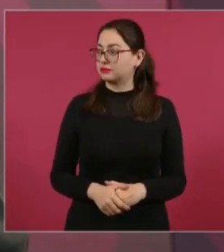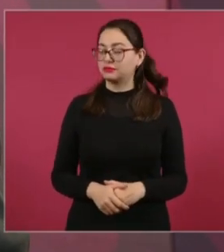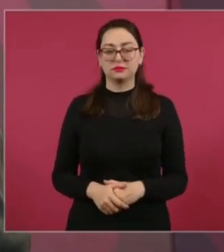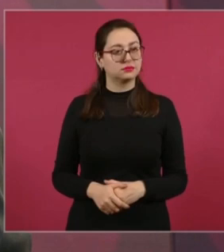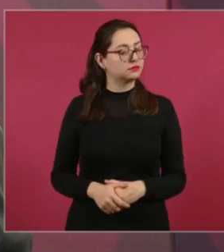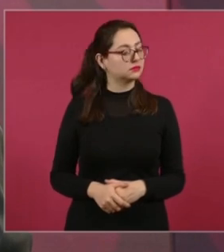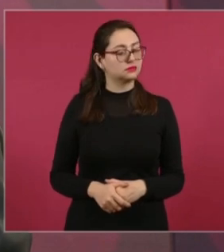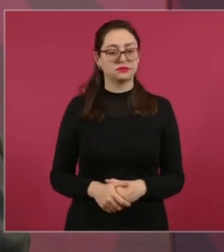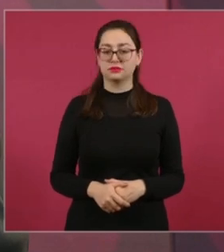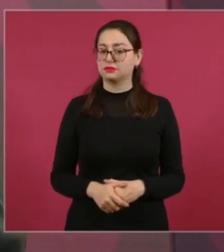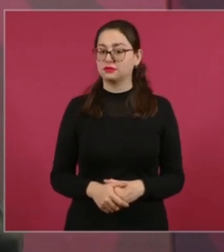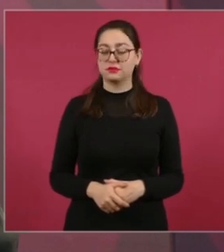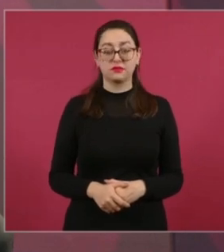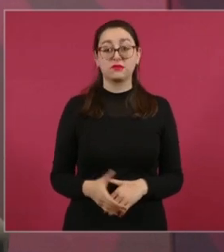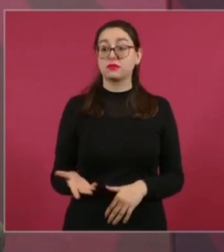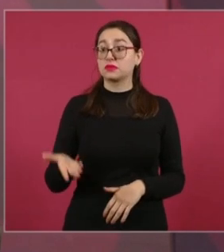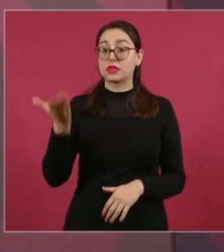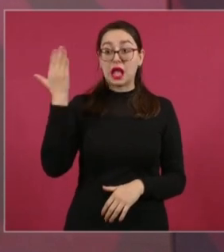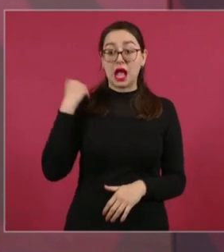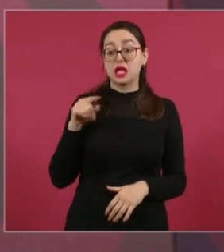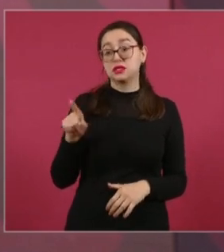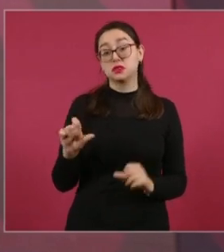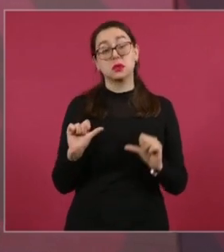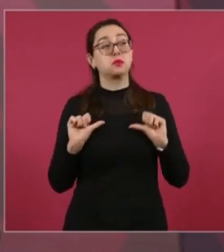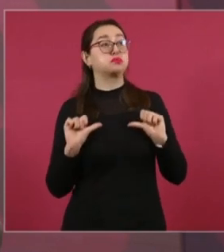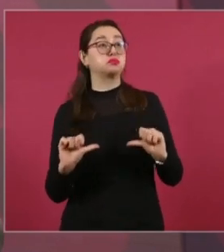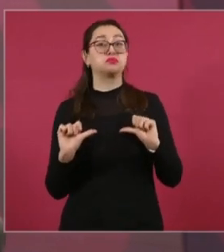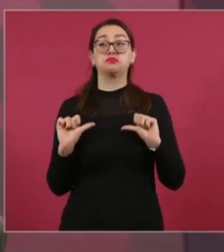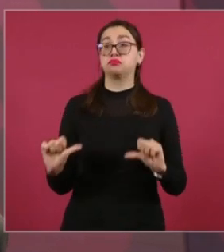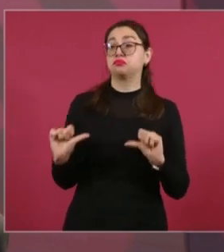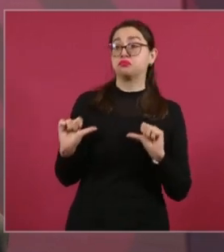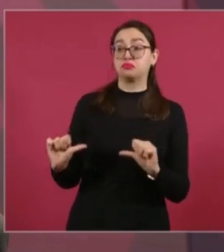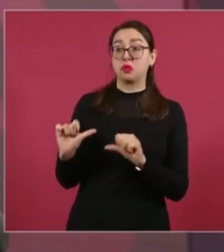en que no se podía tocar al intocable